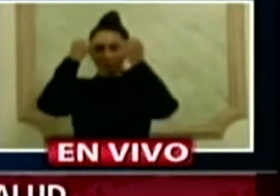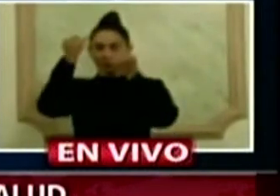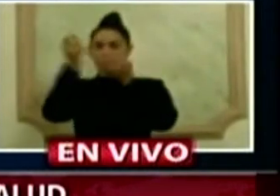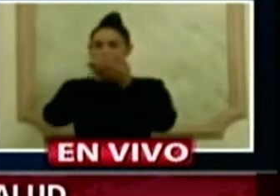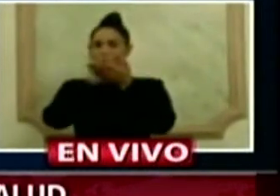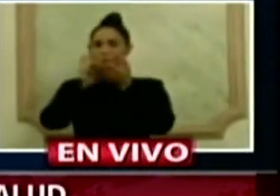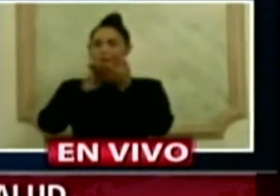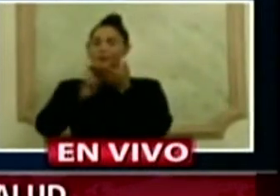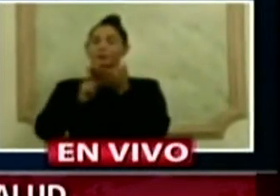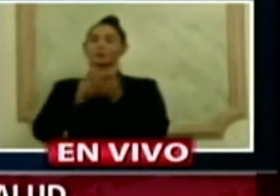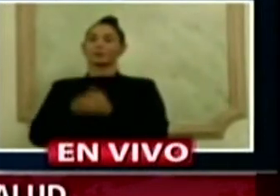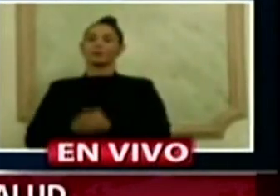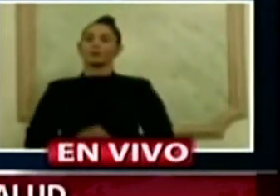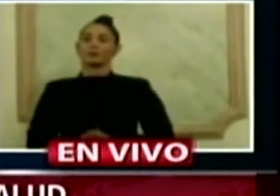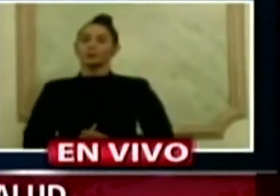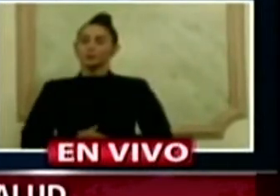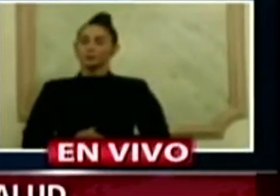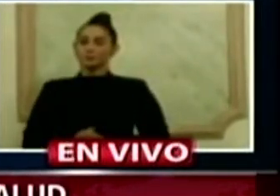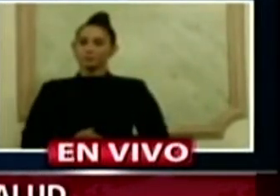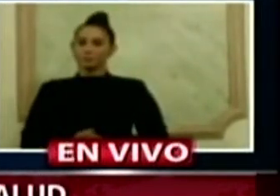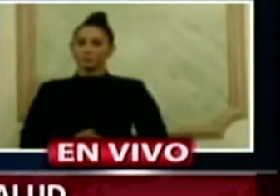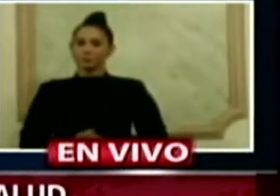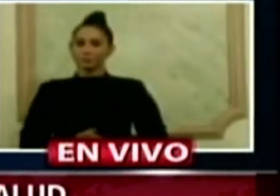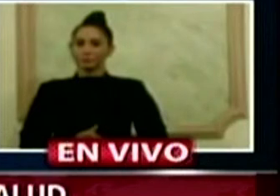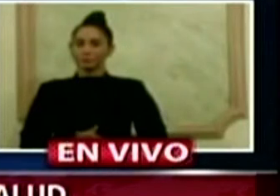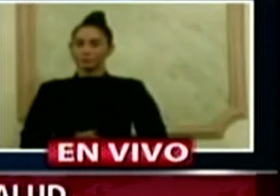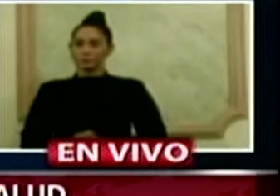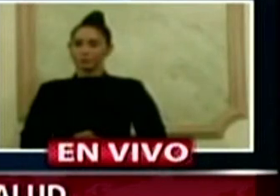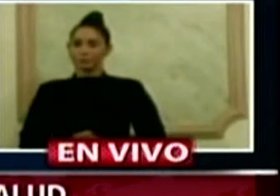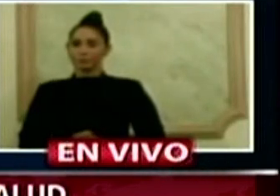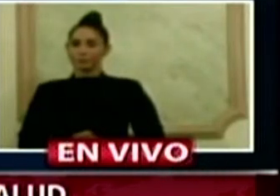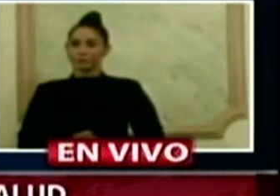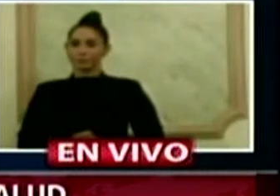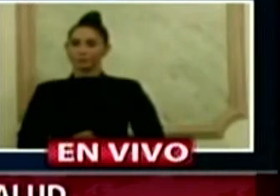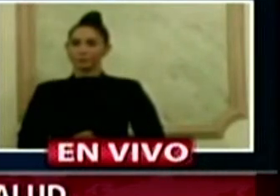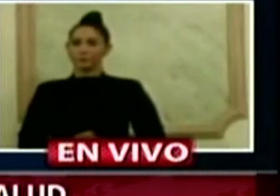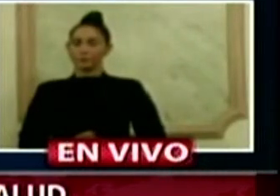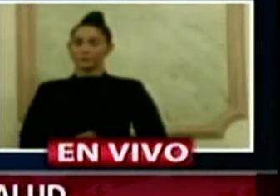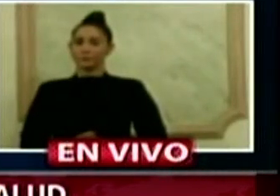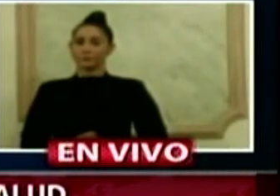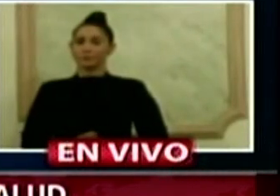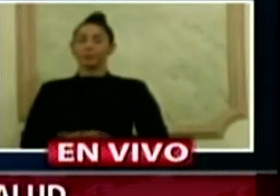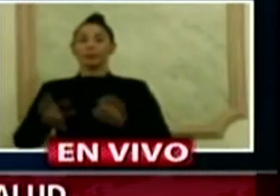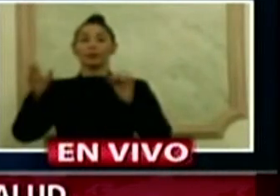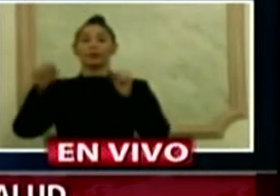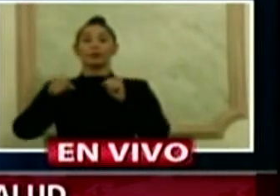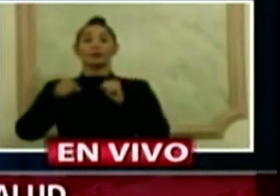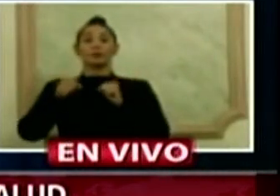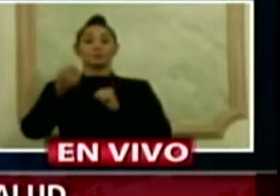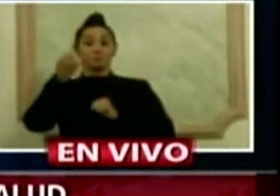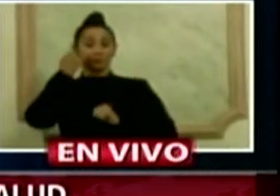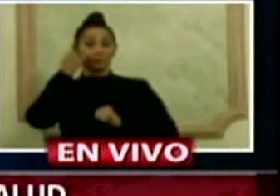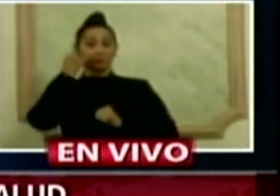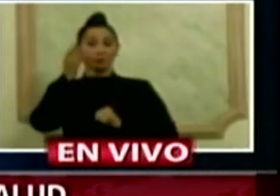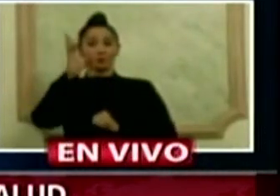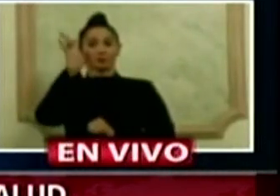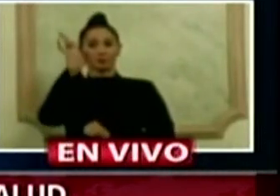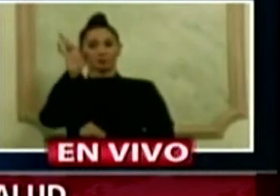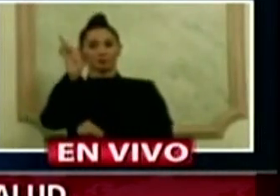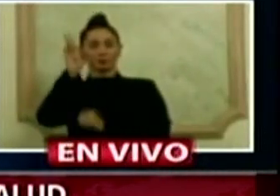a aumentar la capacidad de pruebas hasta 7,000 pruebas de PCR,